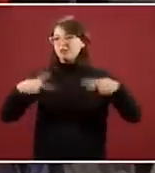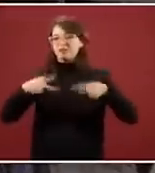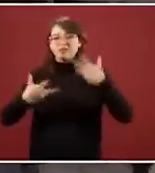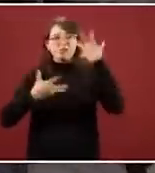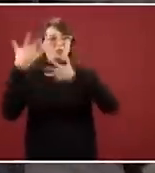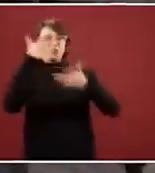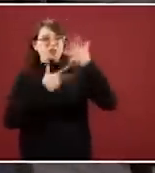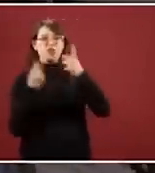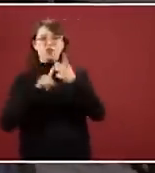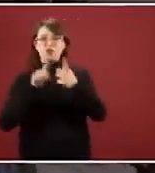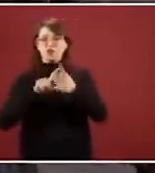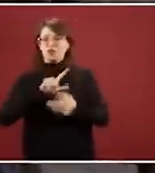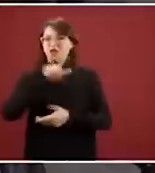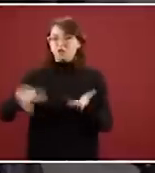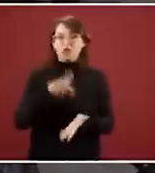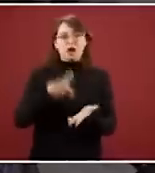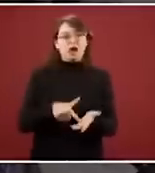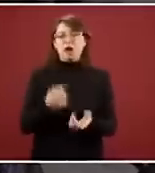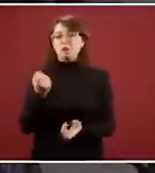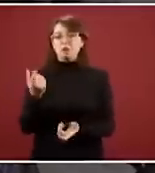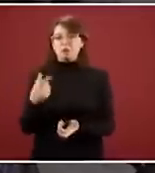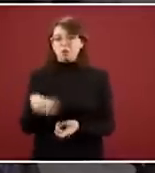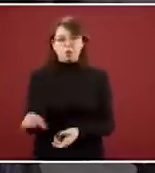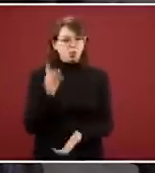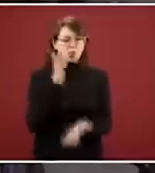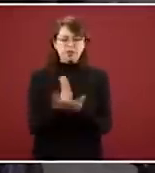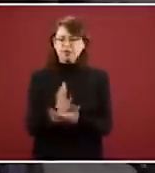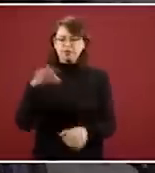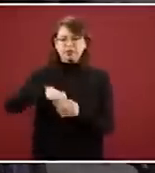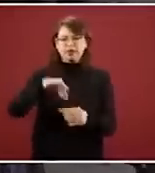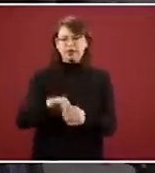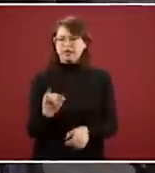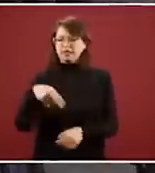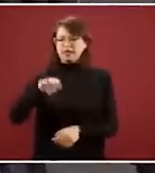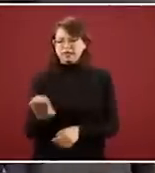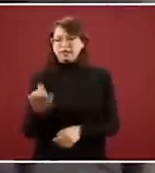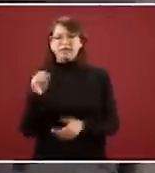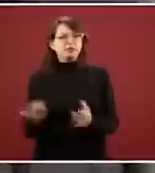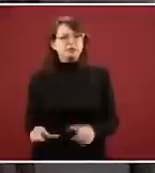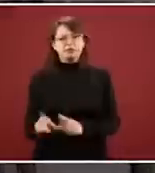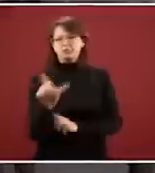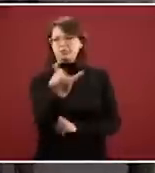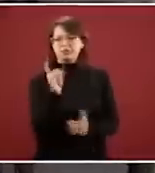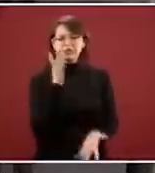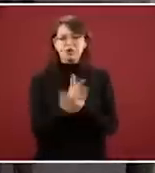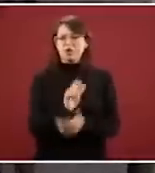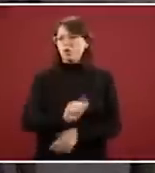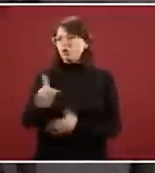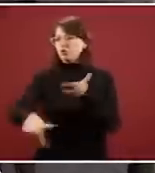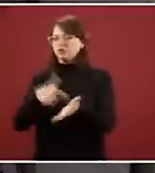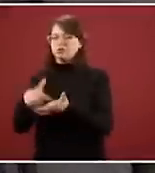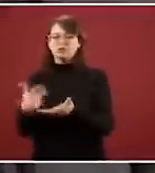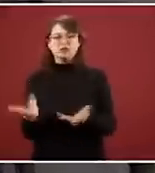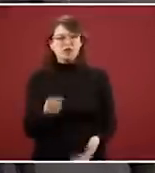los lugares a los que tiene que acudir. Hay algunos que están yendo a los lugares que no son los indicados. ¿El gobierno tiene pensado hacer